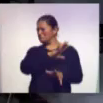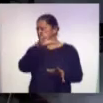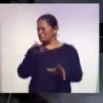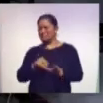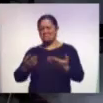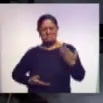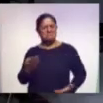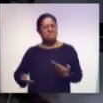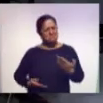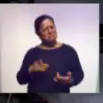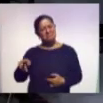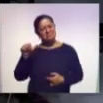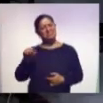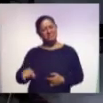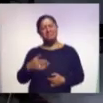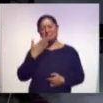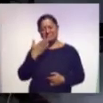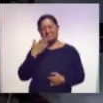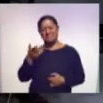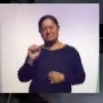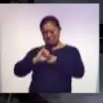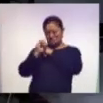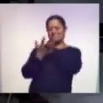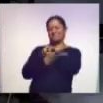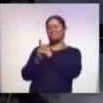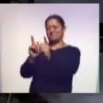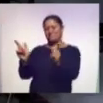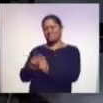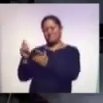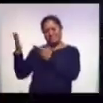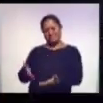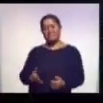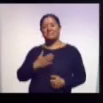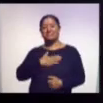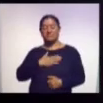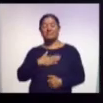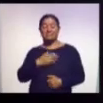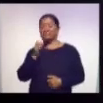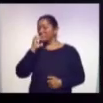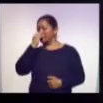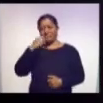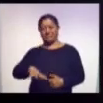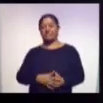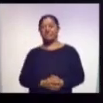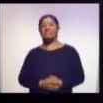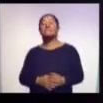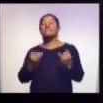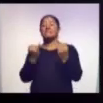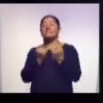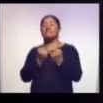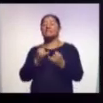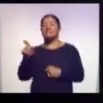es algo padre tener a un grupo de este calibre. Pues para nosotros es algo genial, ¿no? También viene